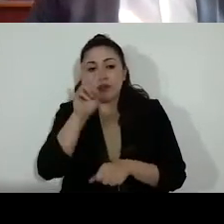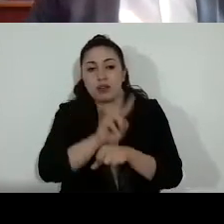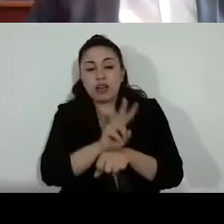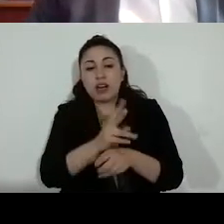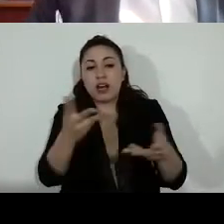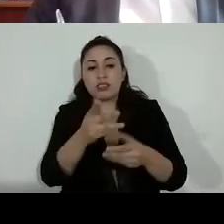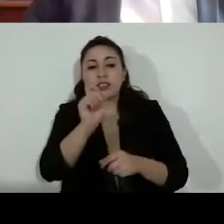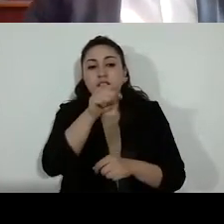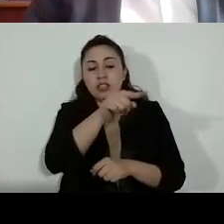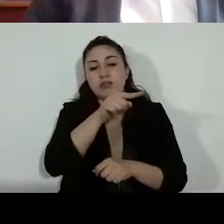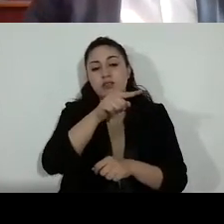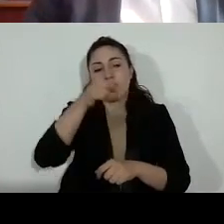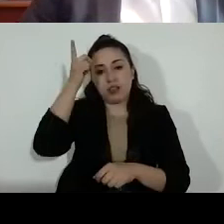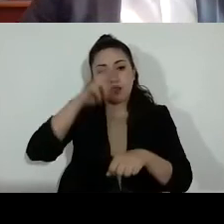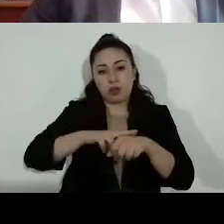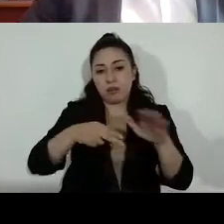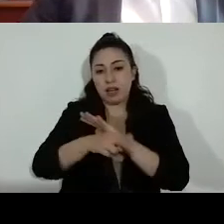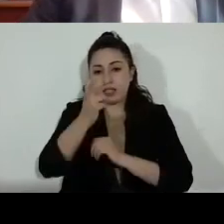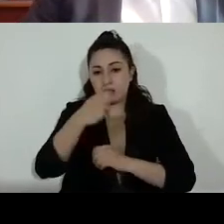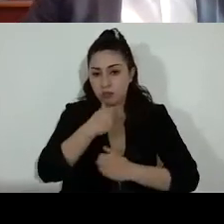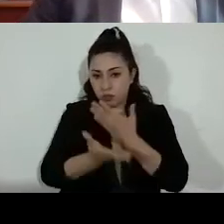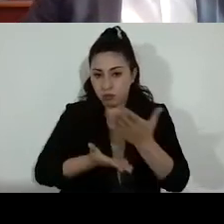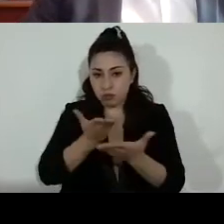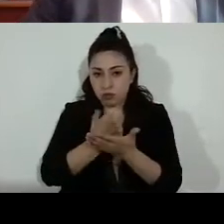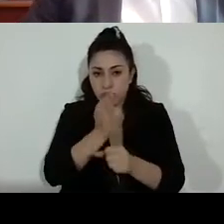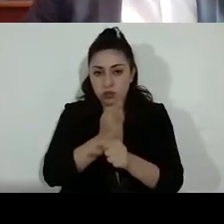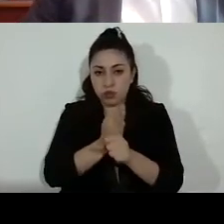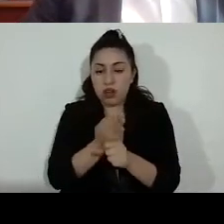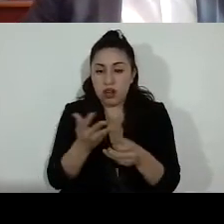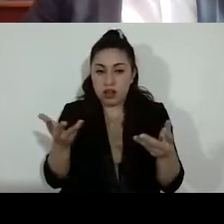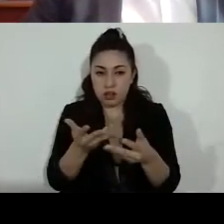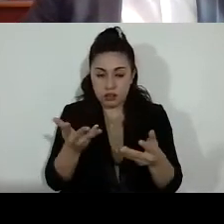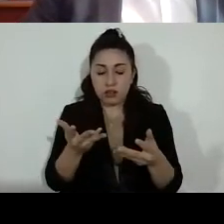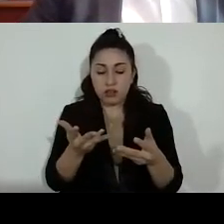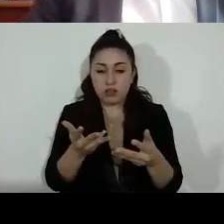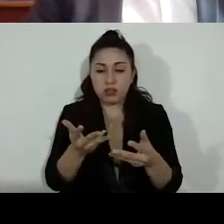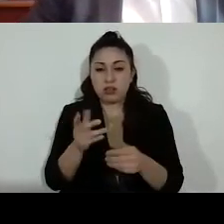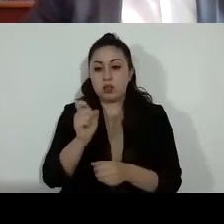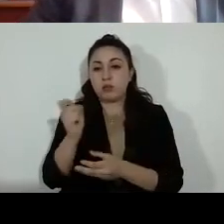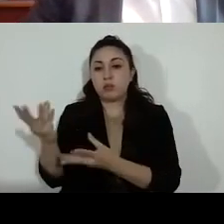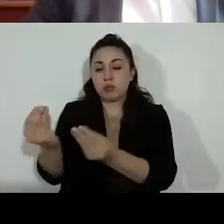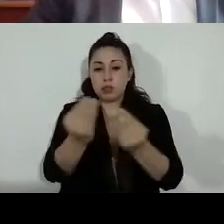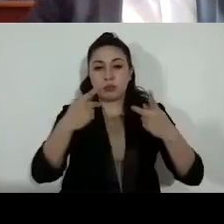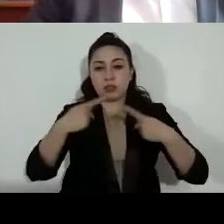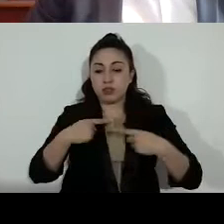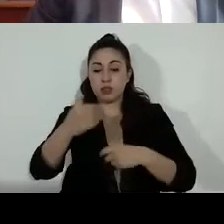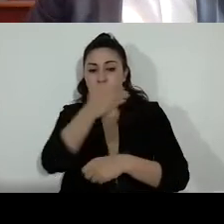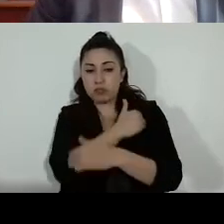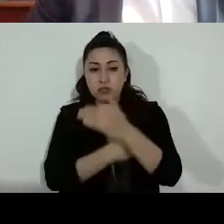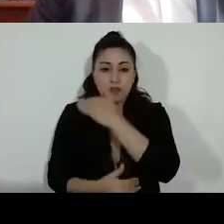directamente ante el Pleno. Es una petición que retomo de lo que nos han hecho llegar